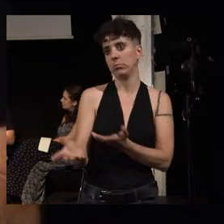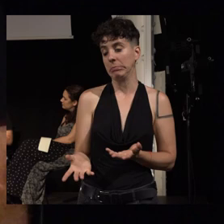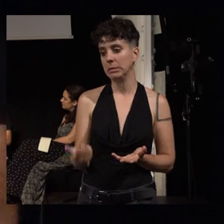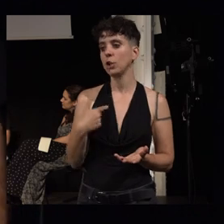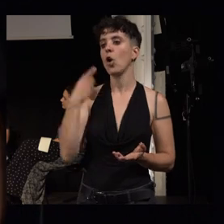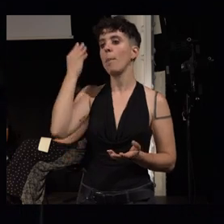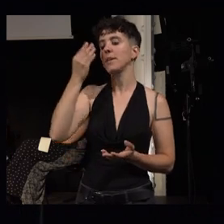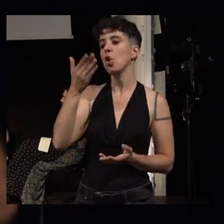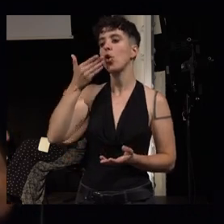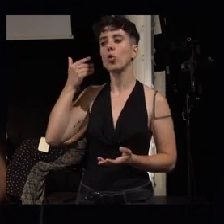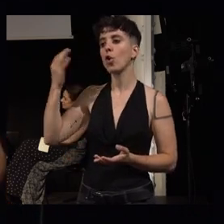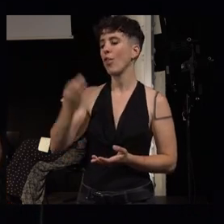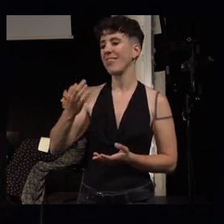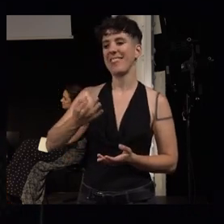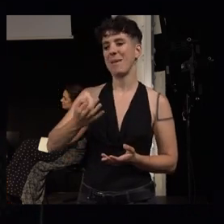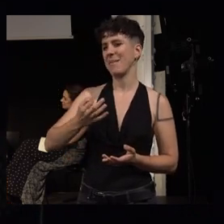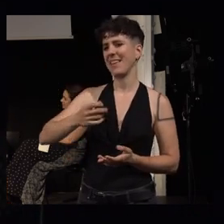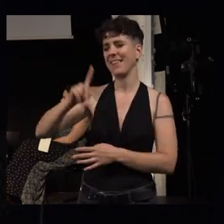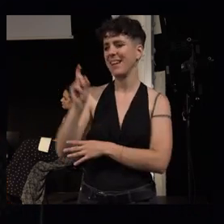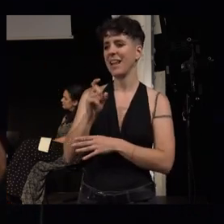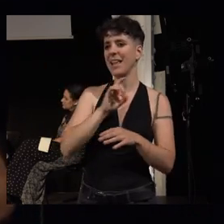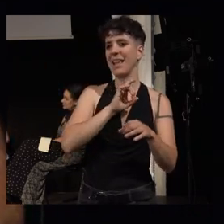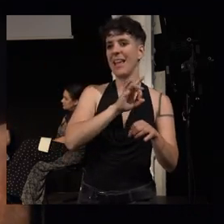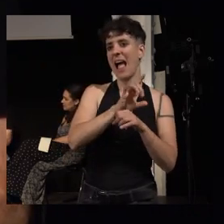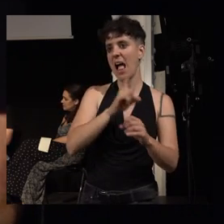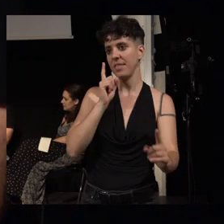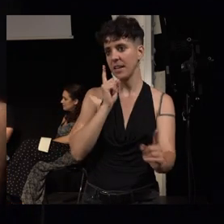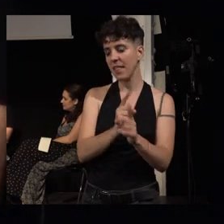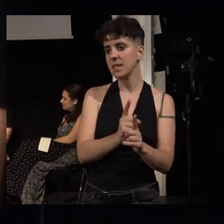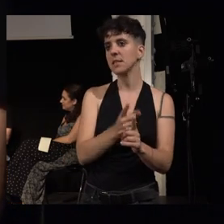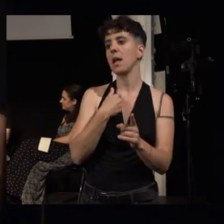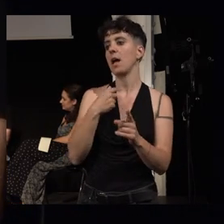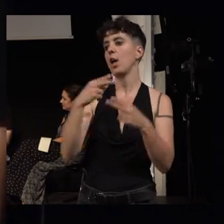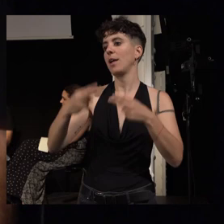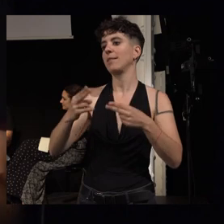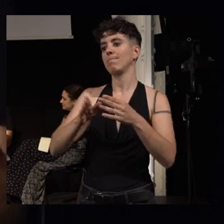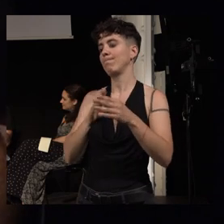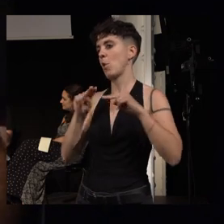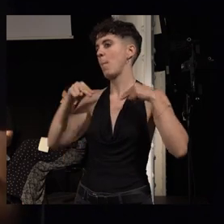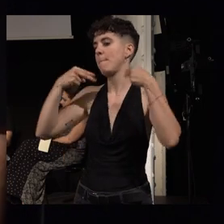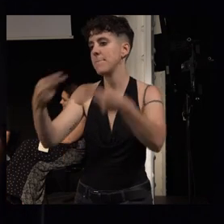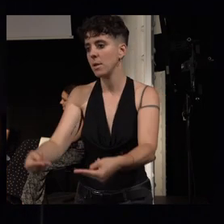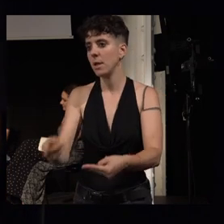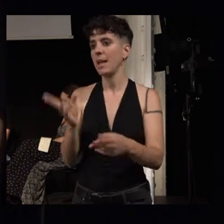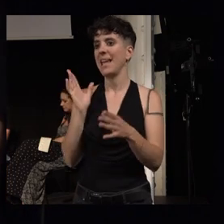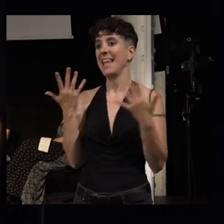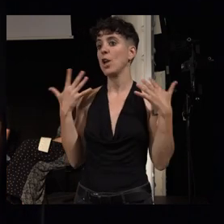ser antirracista, tiene que ser transfronterizo y tiene que ser un millón de cosas que incluya